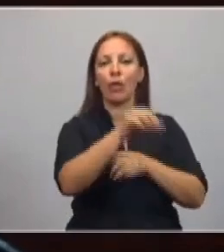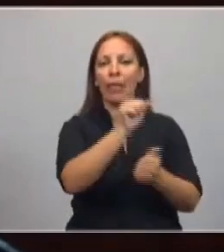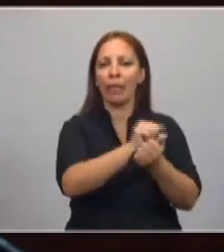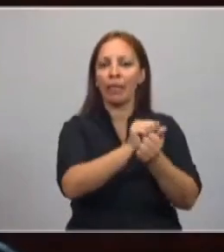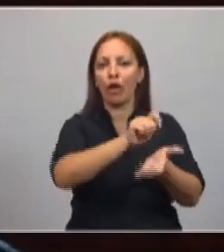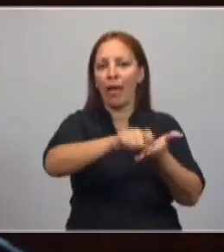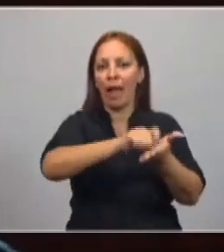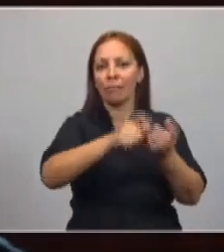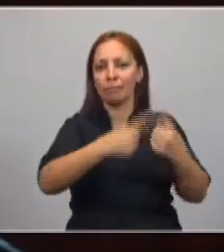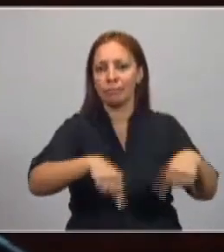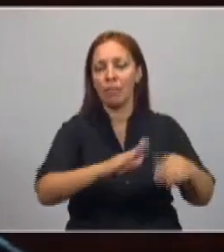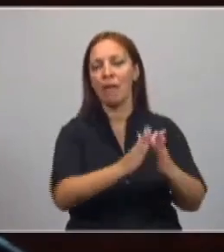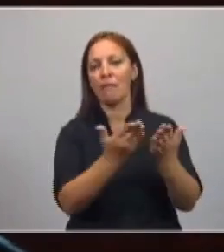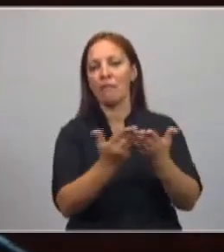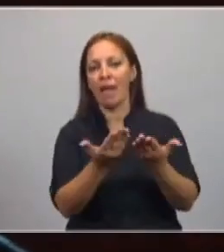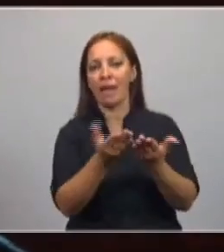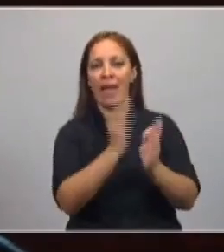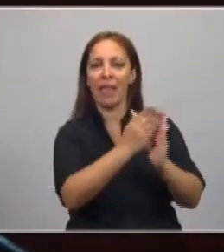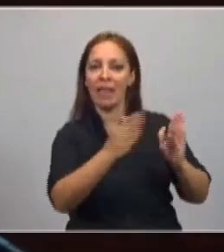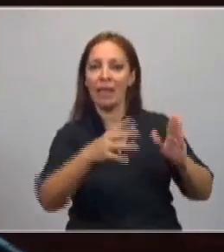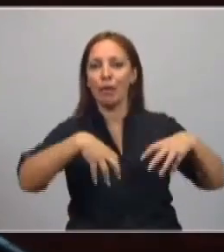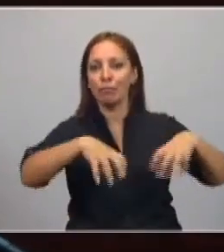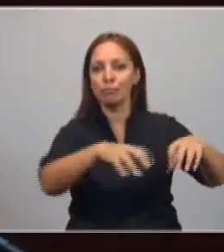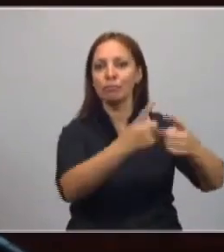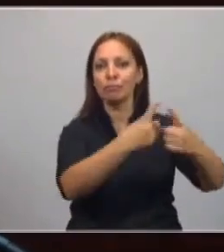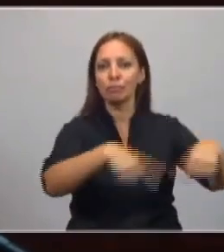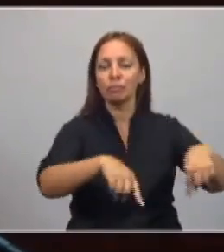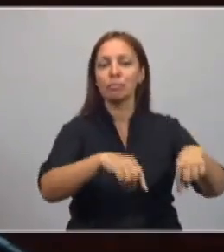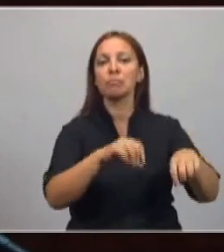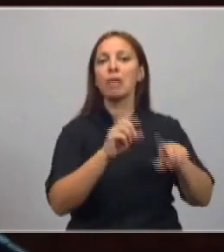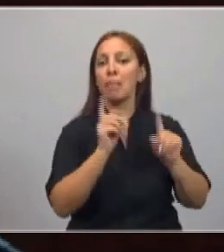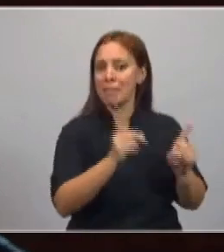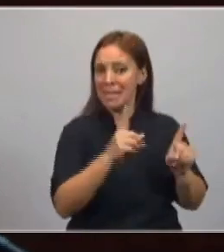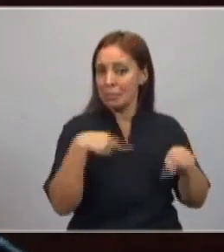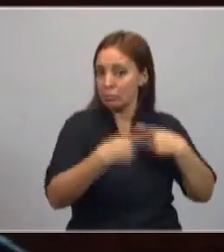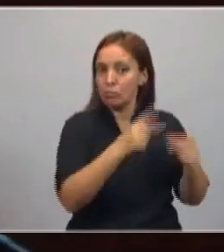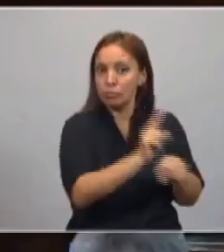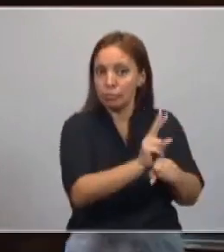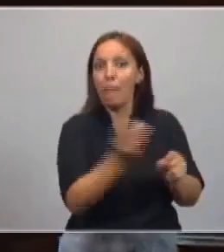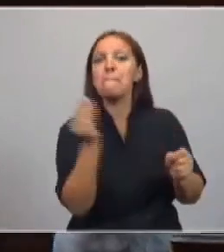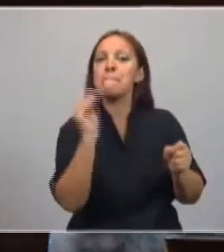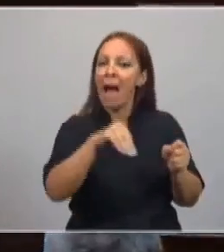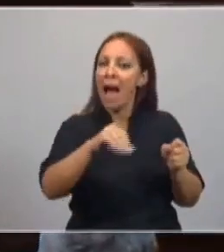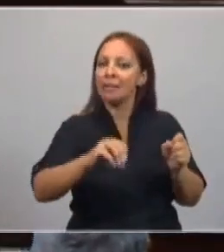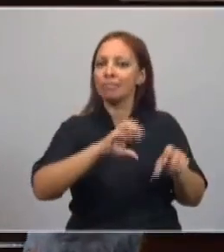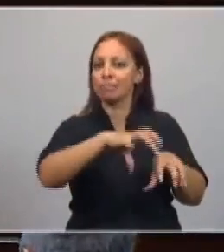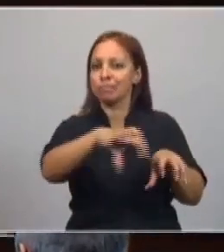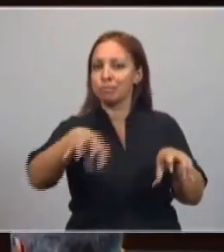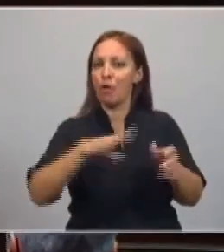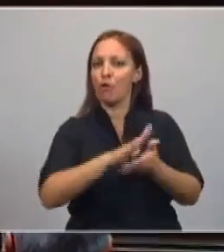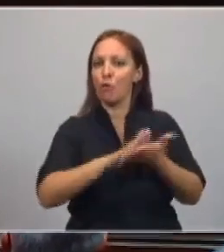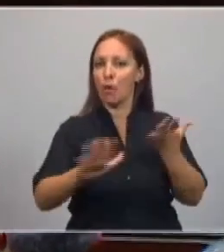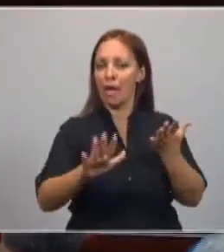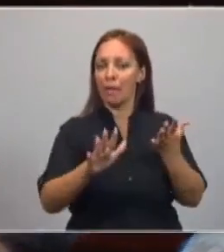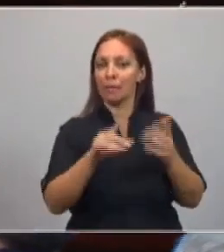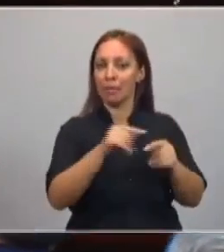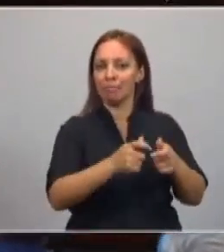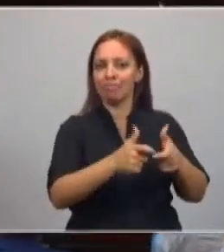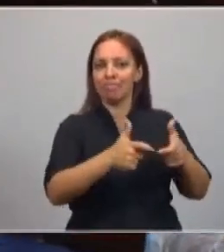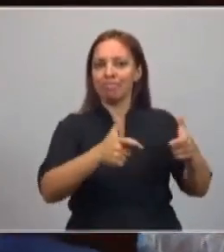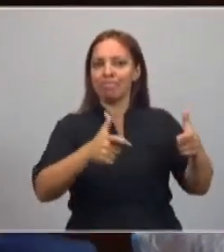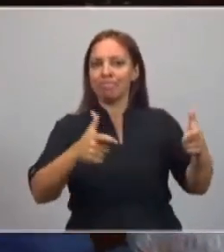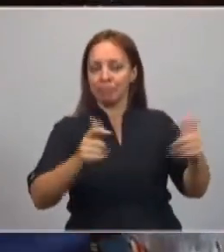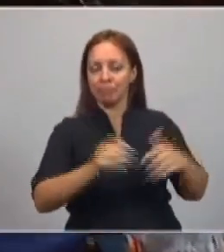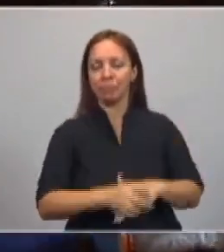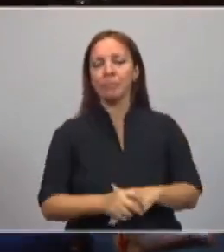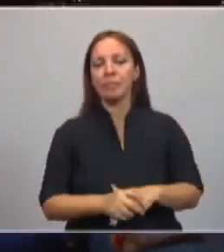apoyando a las ferias del libro existentes y creando 6 nuevas ferias allí donde el sector se encuentra en crecimiento.